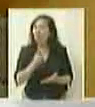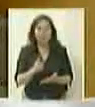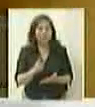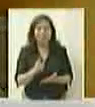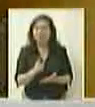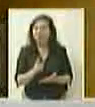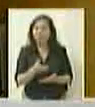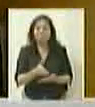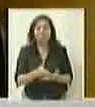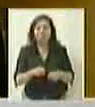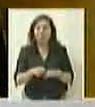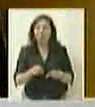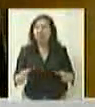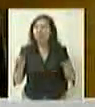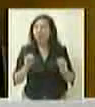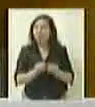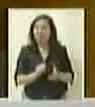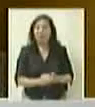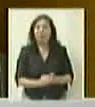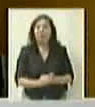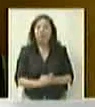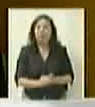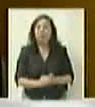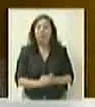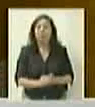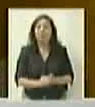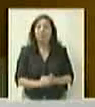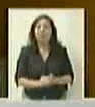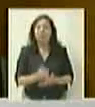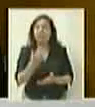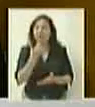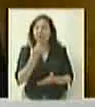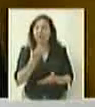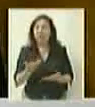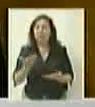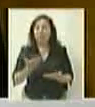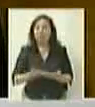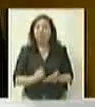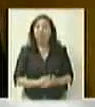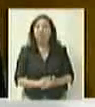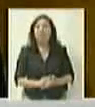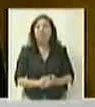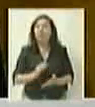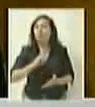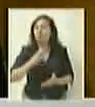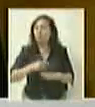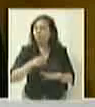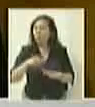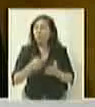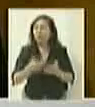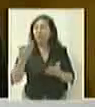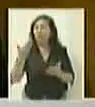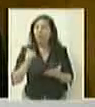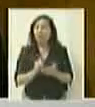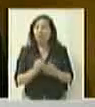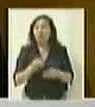hemos partidarizado este Instituto de Comunicación. Quienes lo dirigen son profesionales